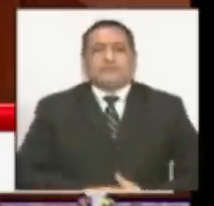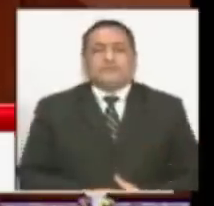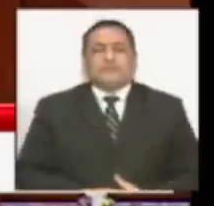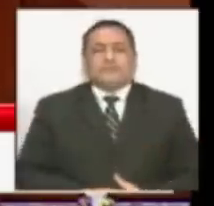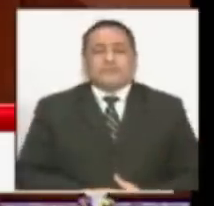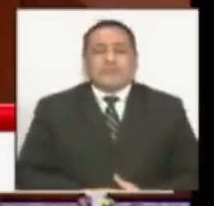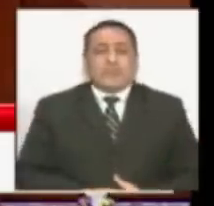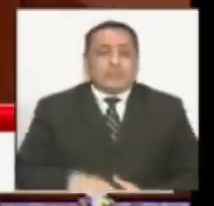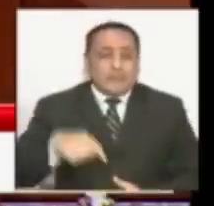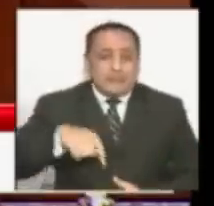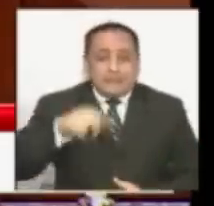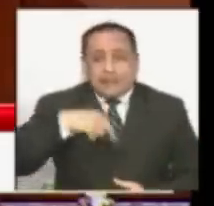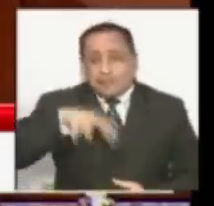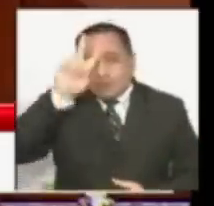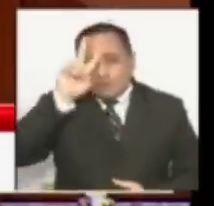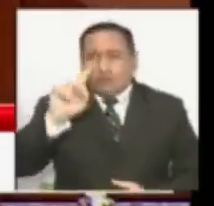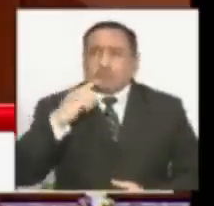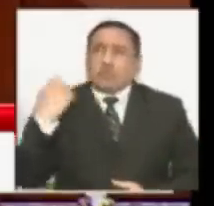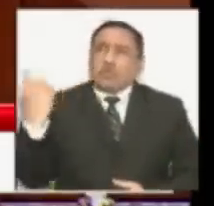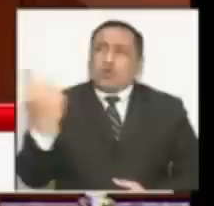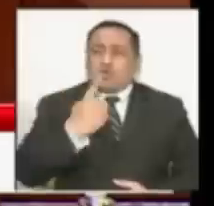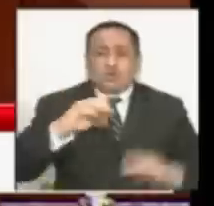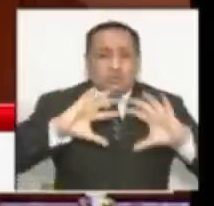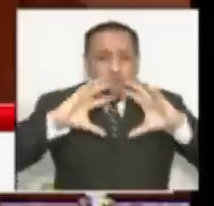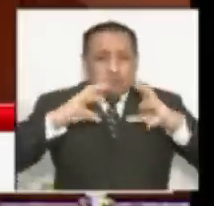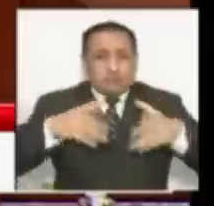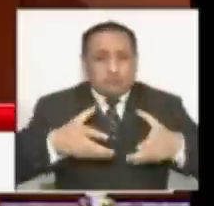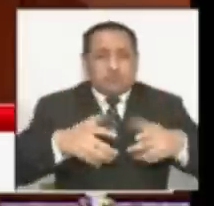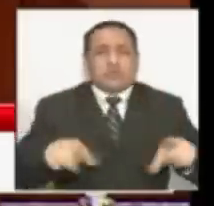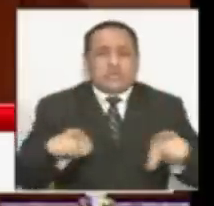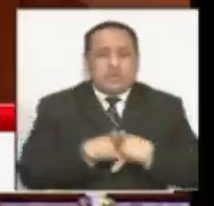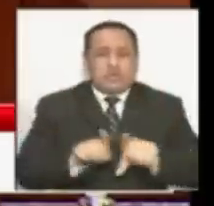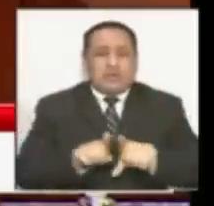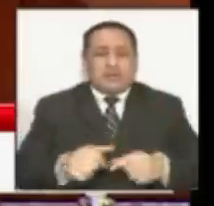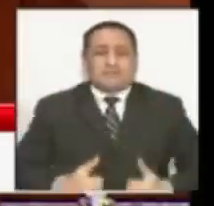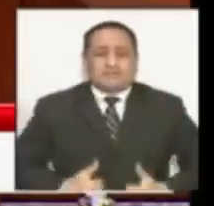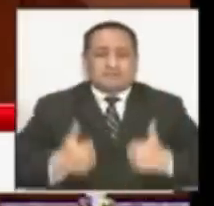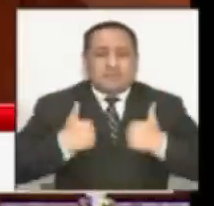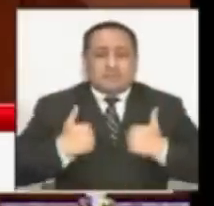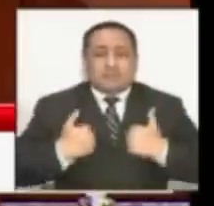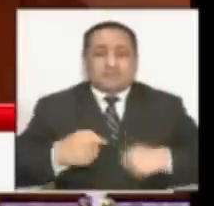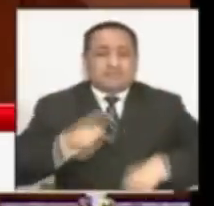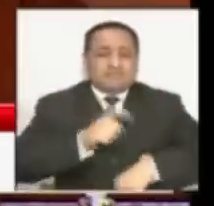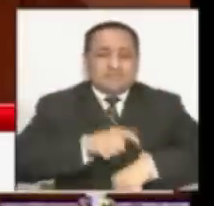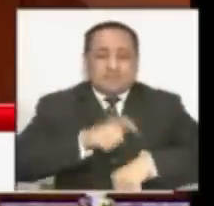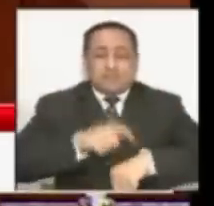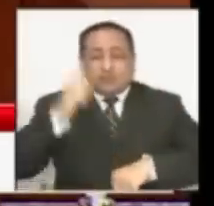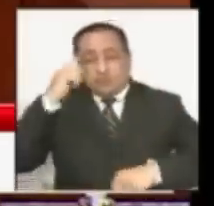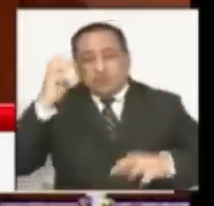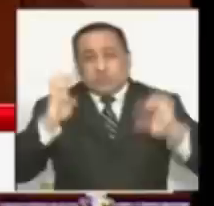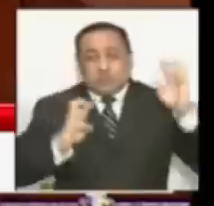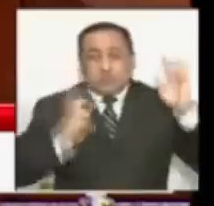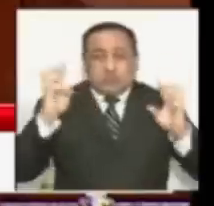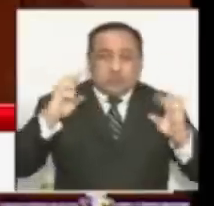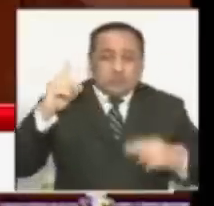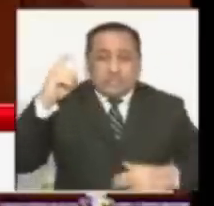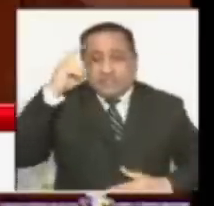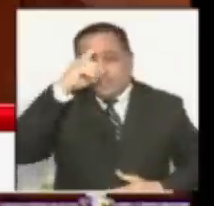En el Perú y en el mundo entero estamos viviendo tiempos de incertidumbre,